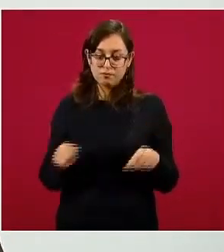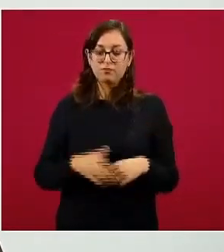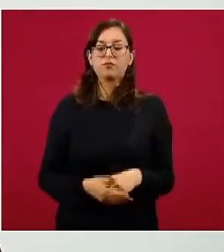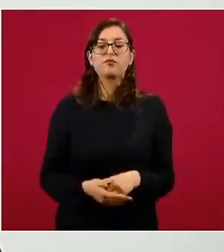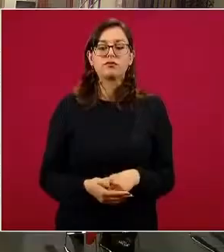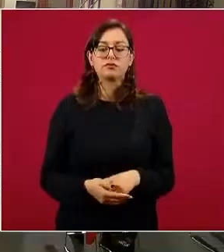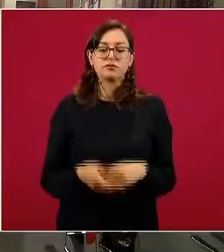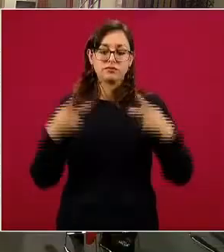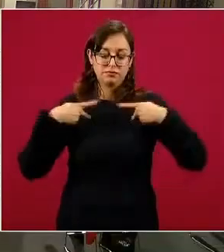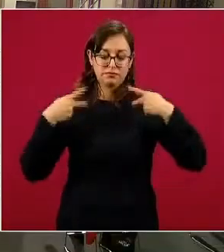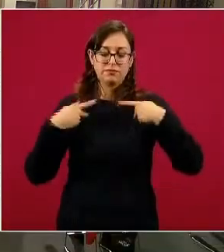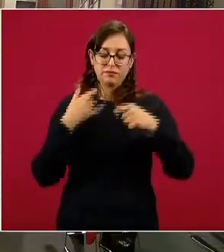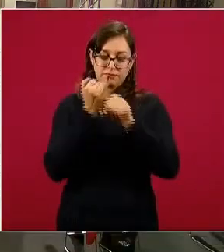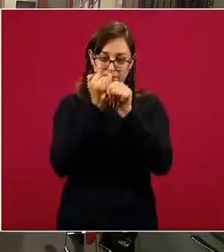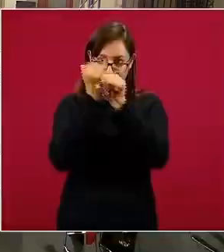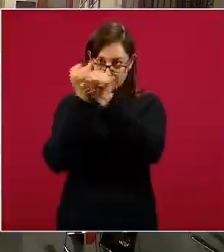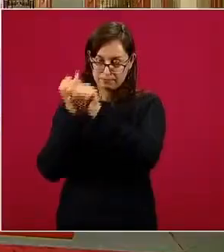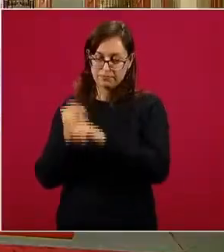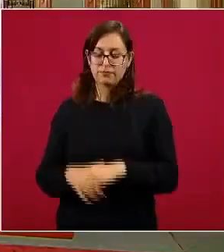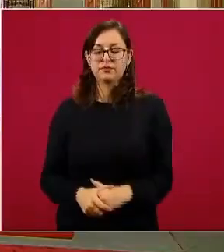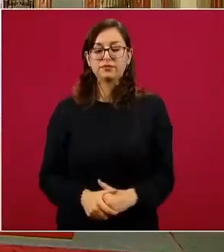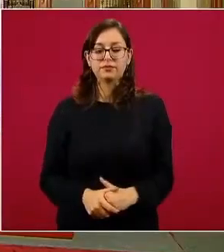identificadas las personas investigadoras.